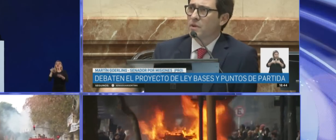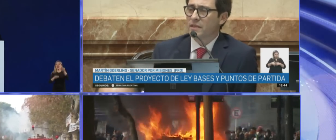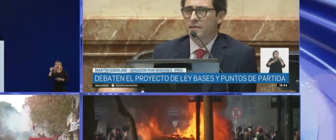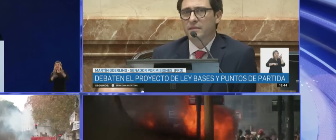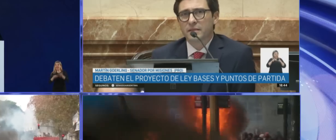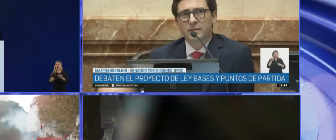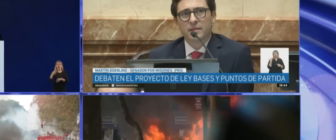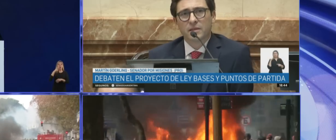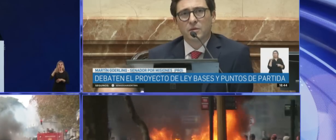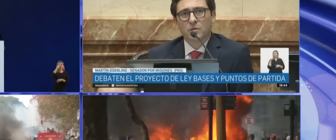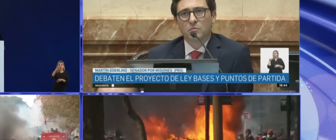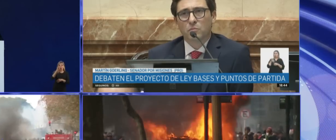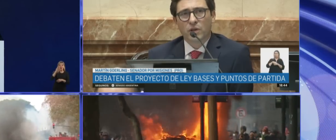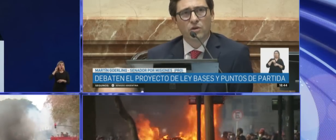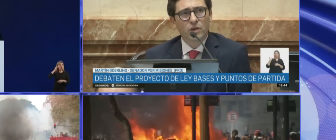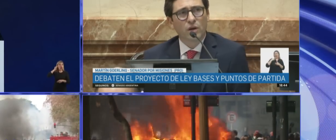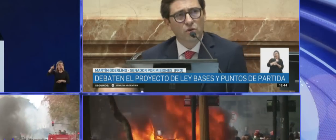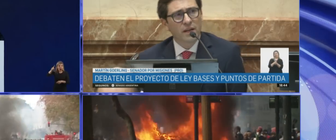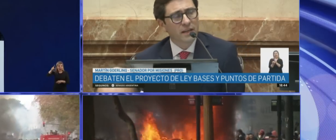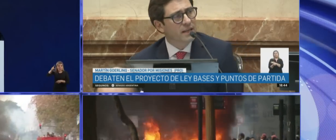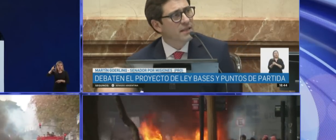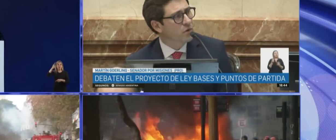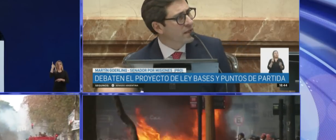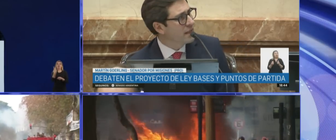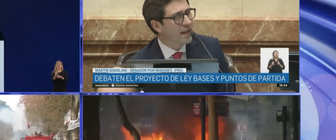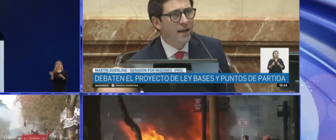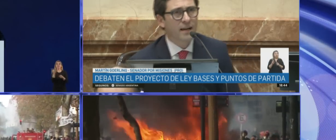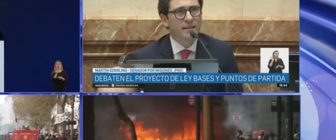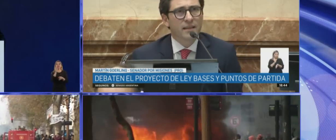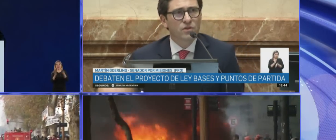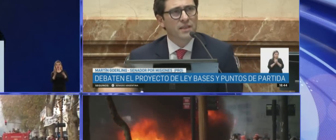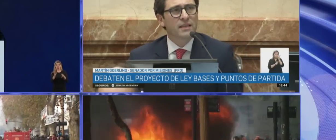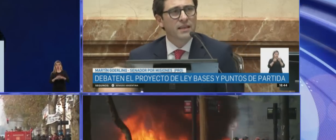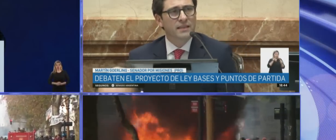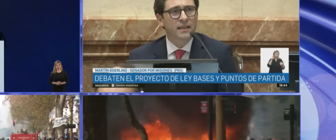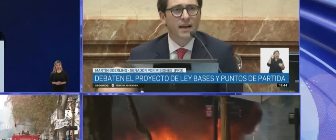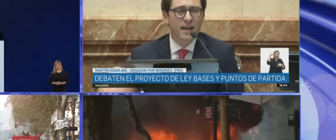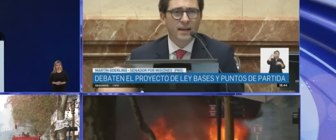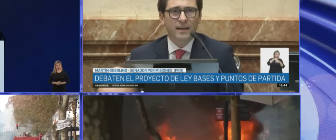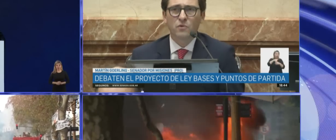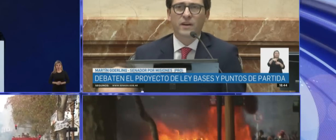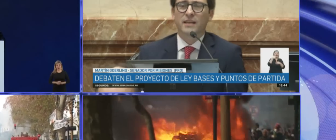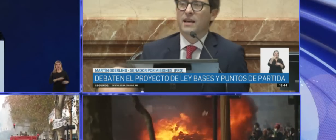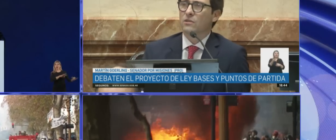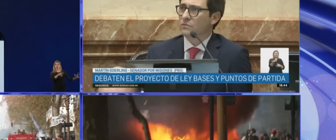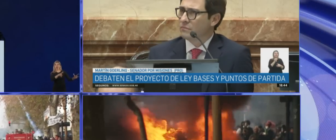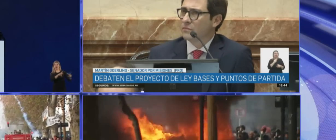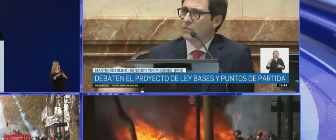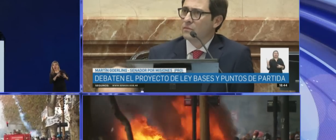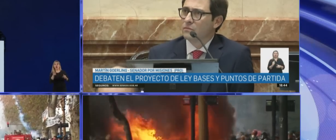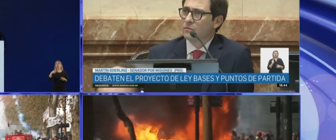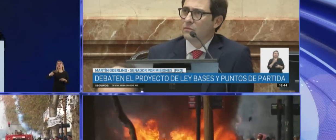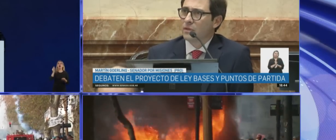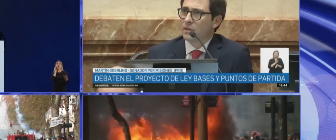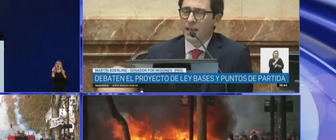del 2024 y lo logramos en el primer mes de gestión. Entonces dijeron que lo habíamos hecho de manera con